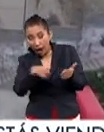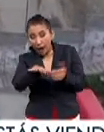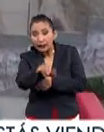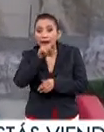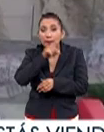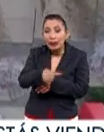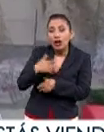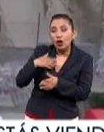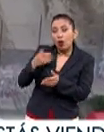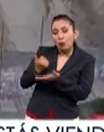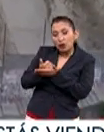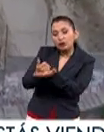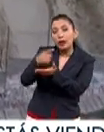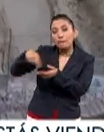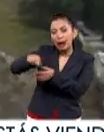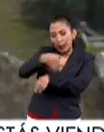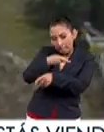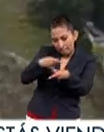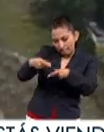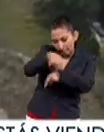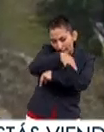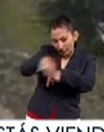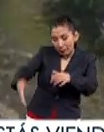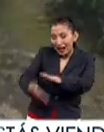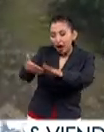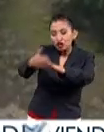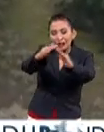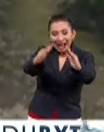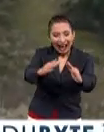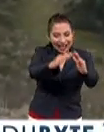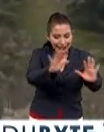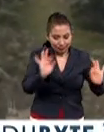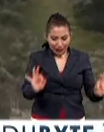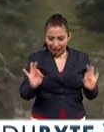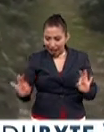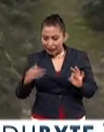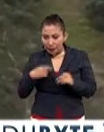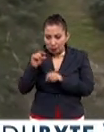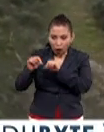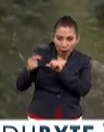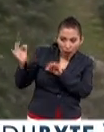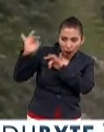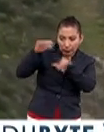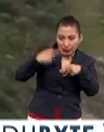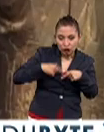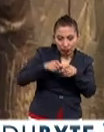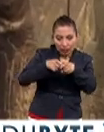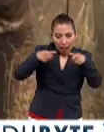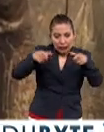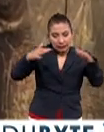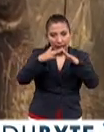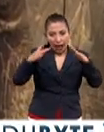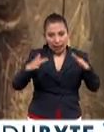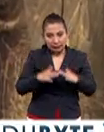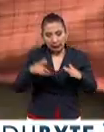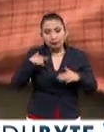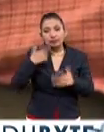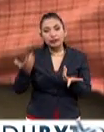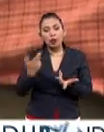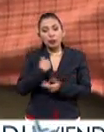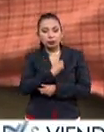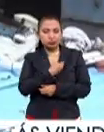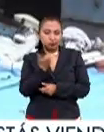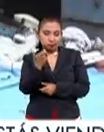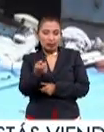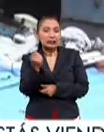de herramientas integrales para que la planificación urbana sea inclusiva y vaya al ritmo del crecimiento demográfico. La resiliencia